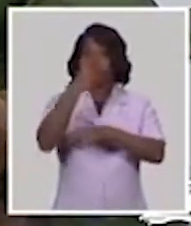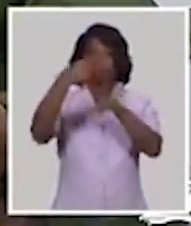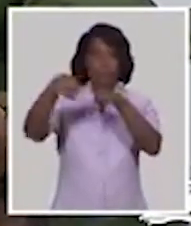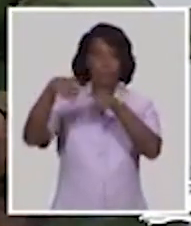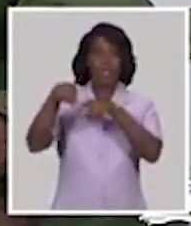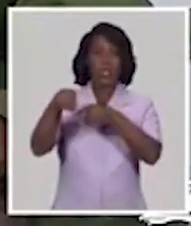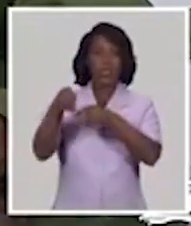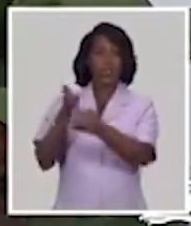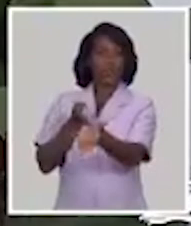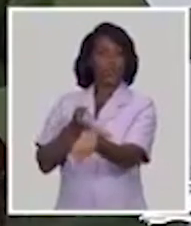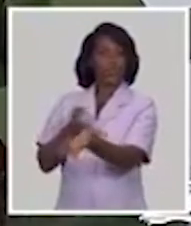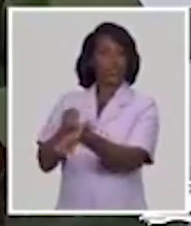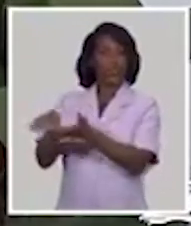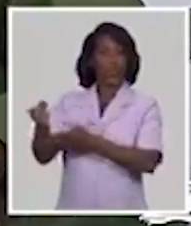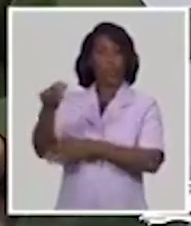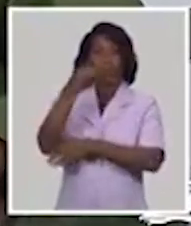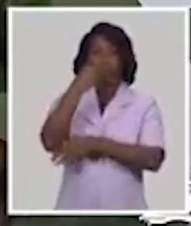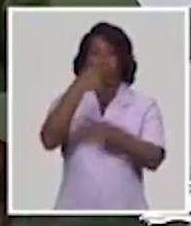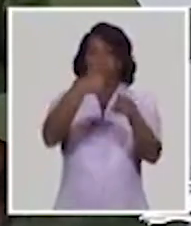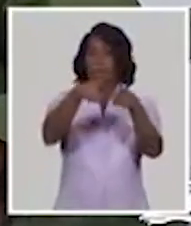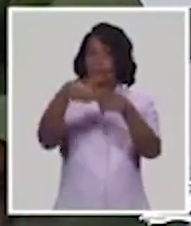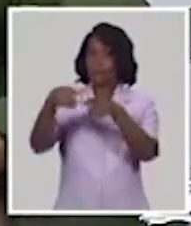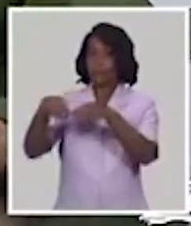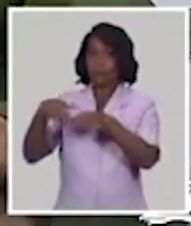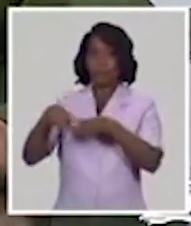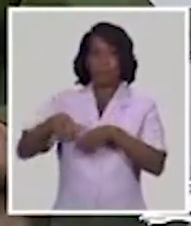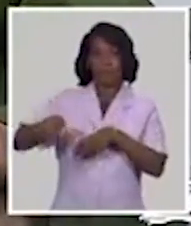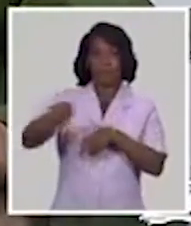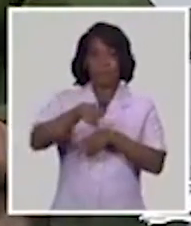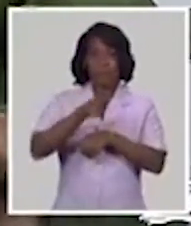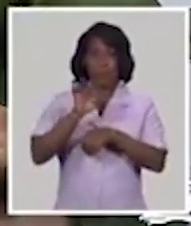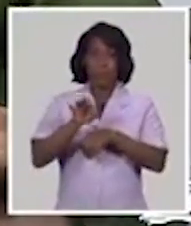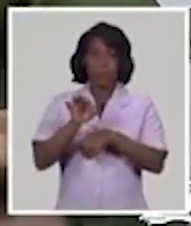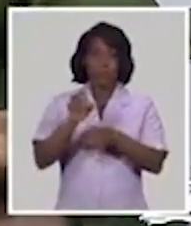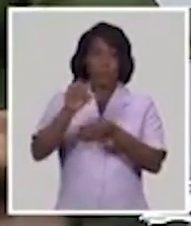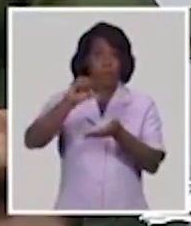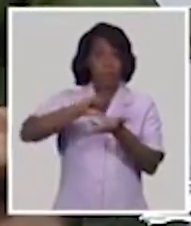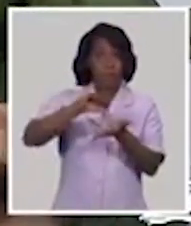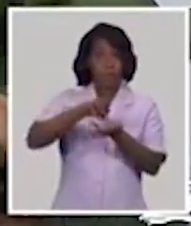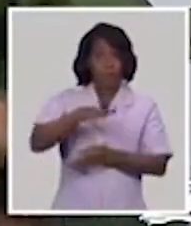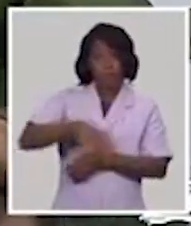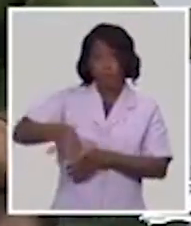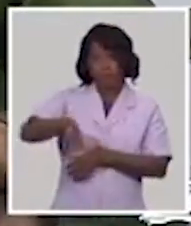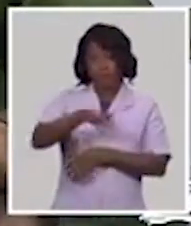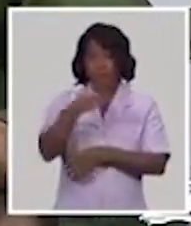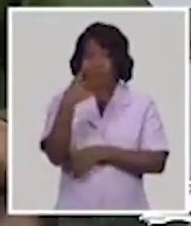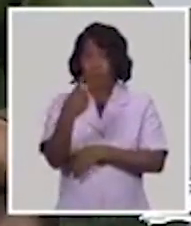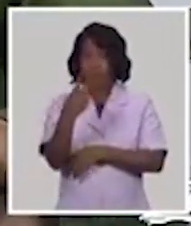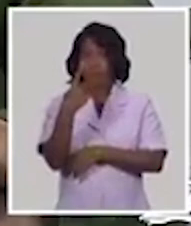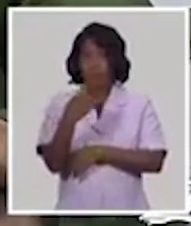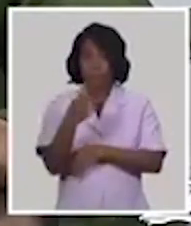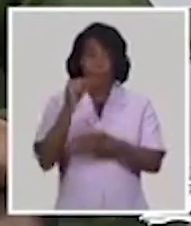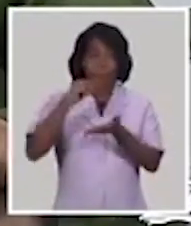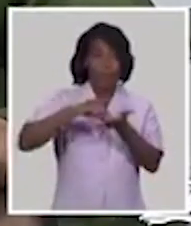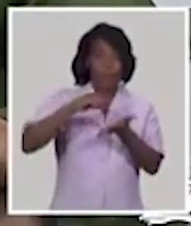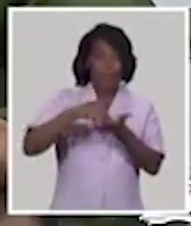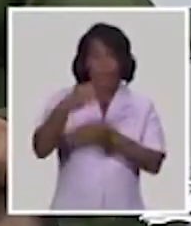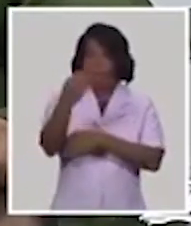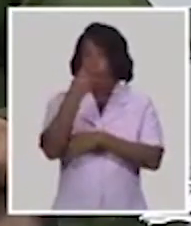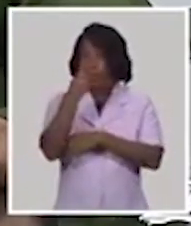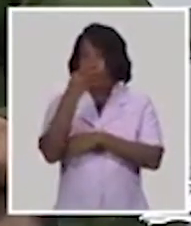a permitir su movilidad en la ciudad a partir del reabastecimiento que tenemos que lograr a nuestro